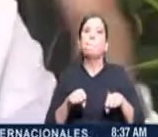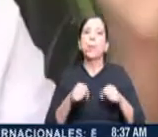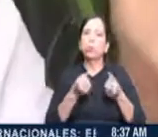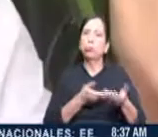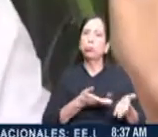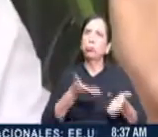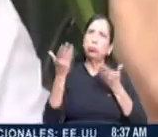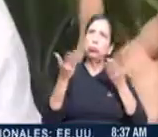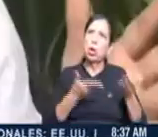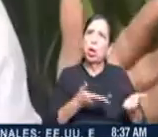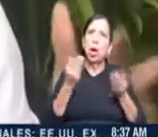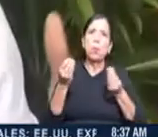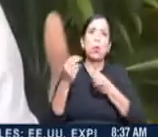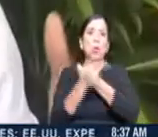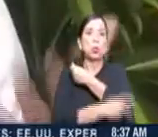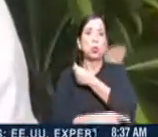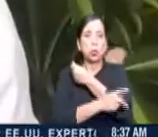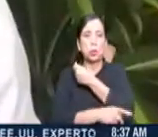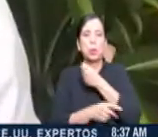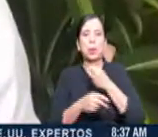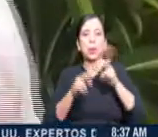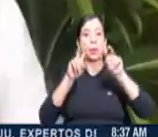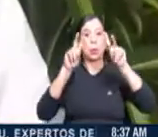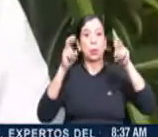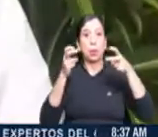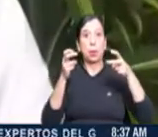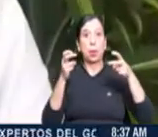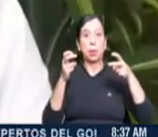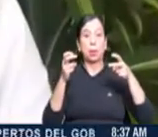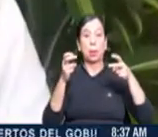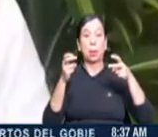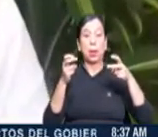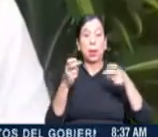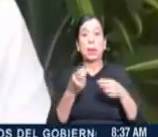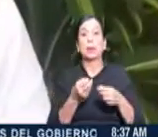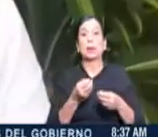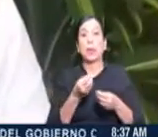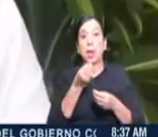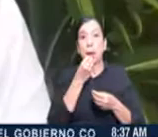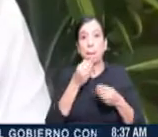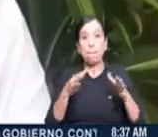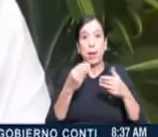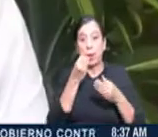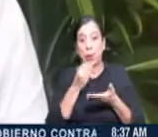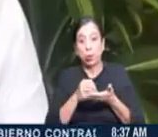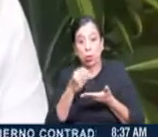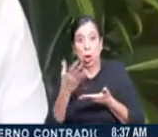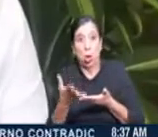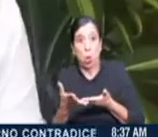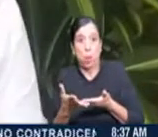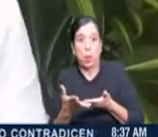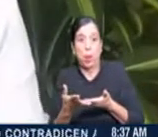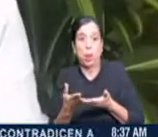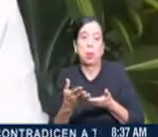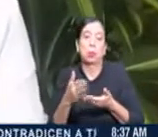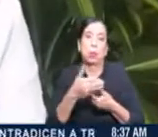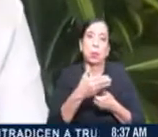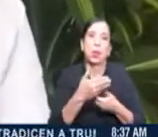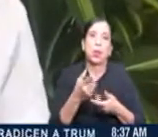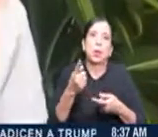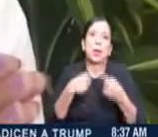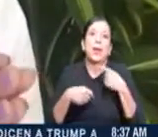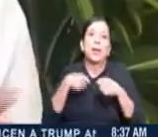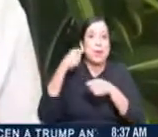a muchos países, porque hay un tema, y es que el mismo consumidor quiere comprar un producto que sienta que viene de la